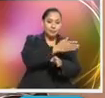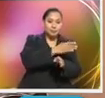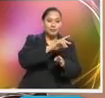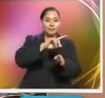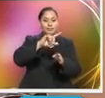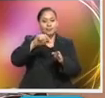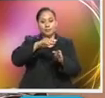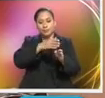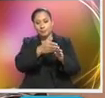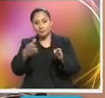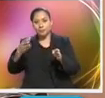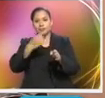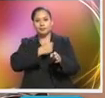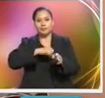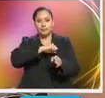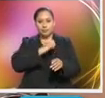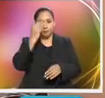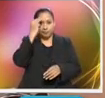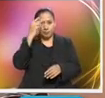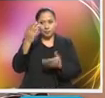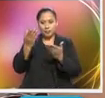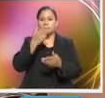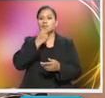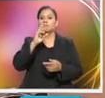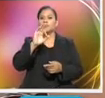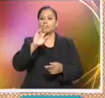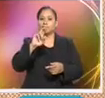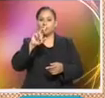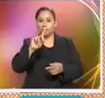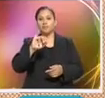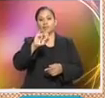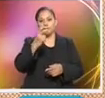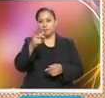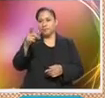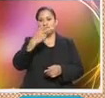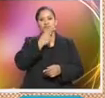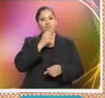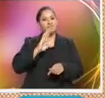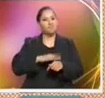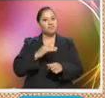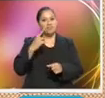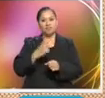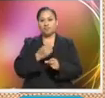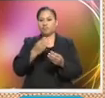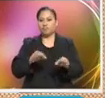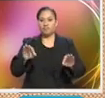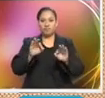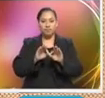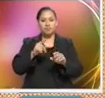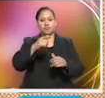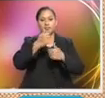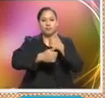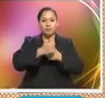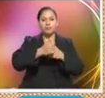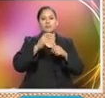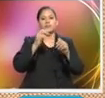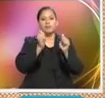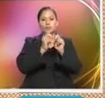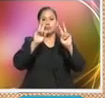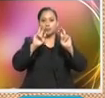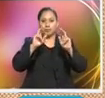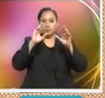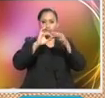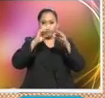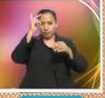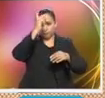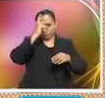salud mental con Sigmund Freud, ¿no es así? Y sigue siendo uno de los íconos más importantes en todas las carreras que tienen que ver con esta